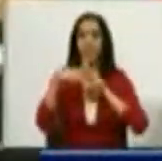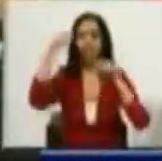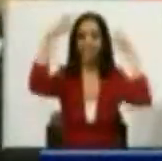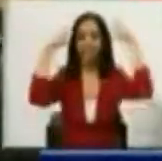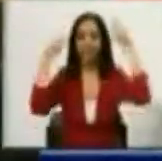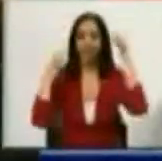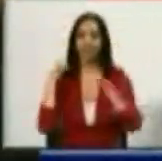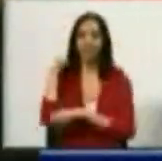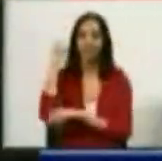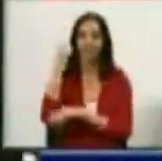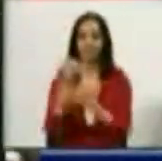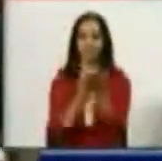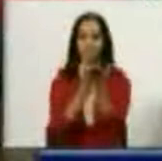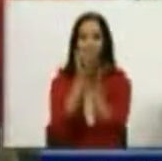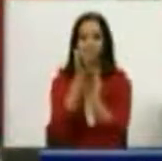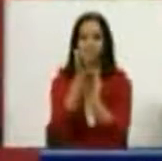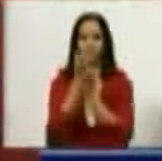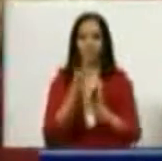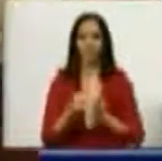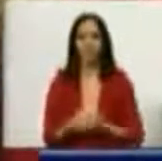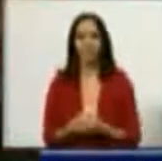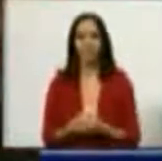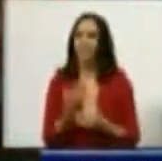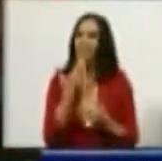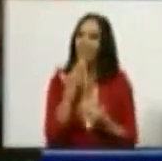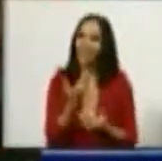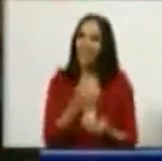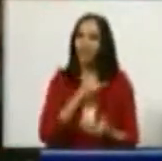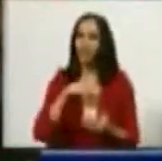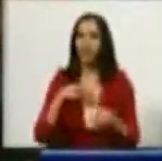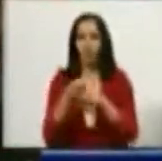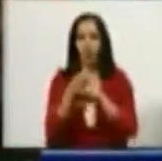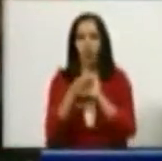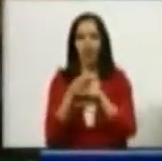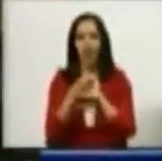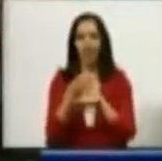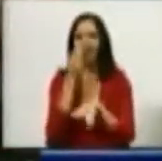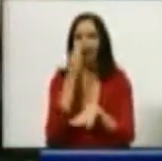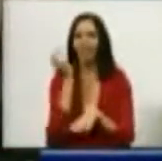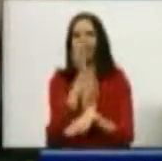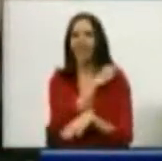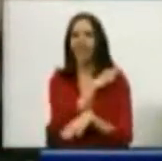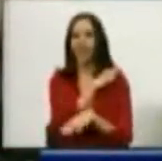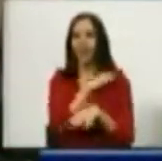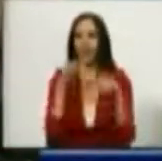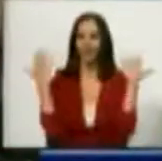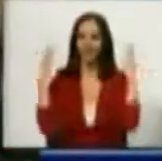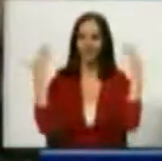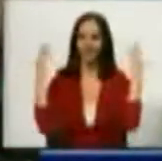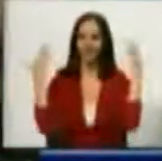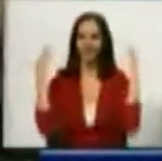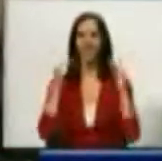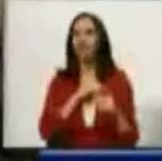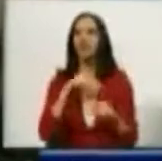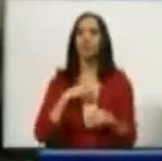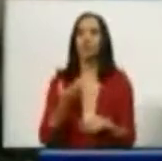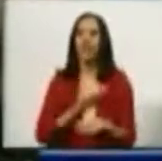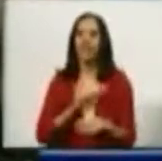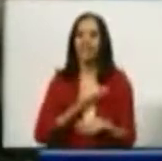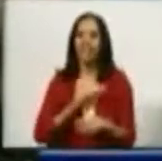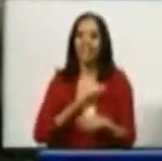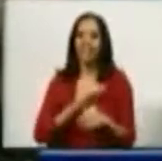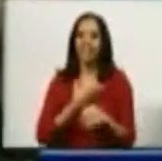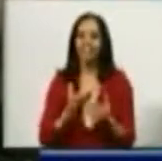chavismo es casi a nuestro gobernador Jorge García carneiro a nuestro alcalde José Alejandro